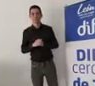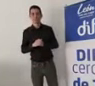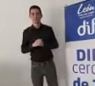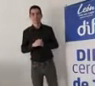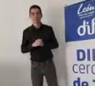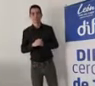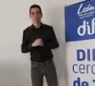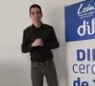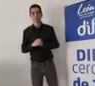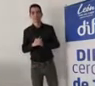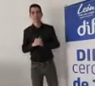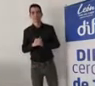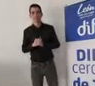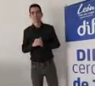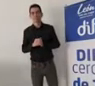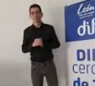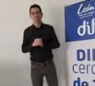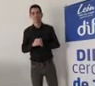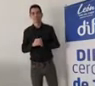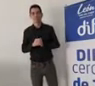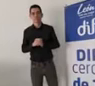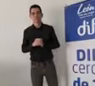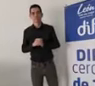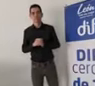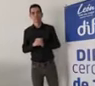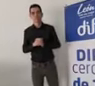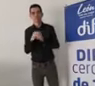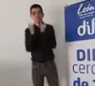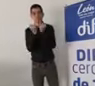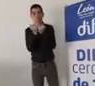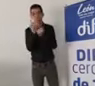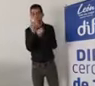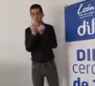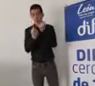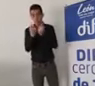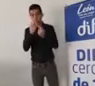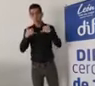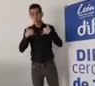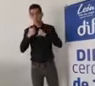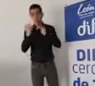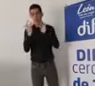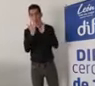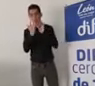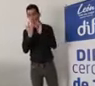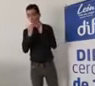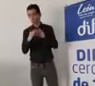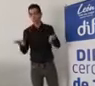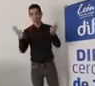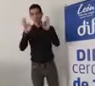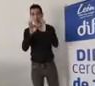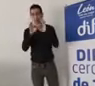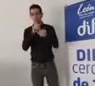Pues aquí vale la pena que ustedes, jóvenes que están conectados, se hagan una pregunta y lo revisen para que quede como tarea. ¿Cuántos de